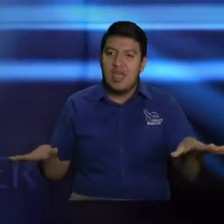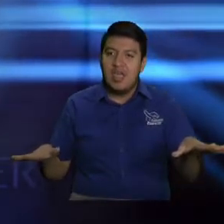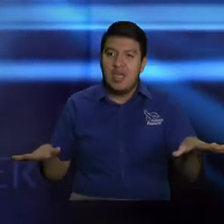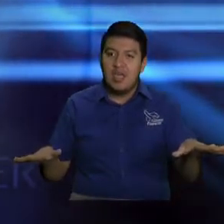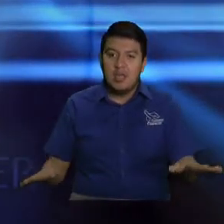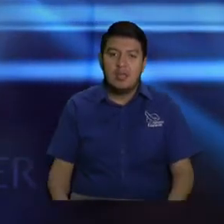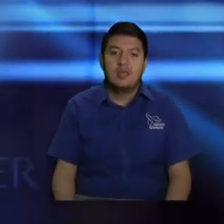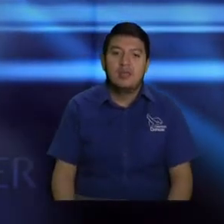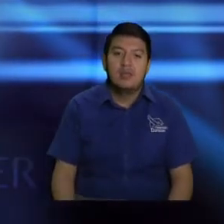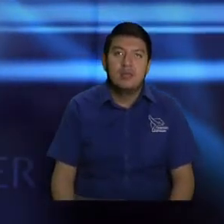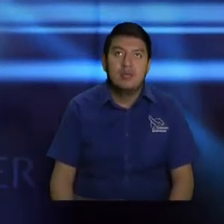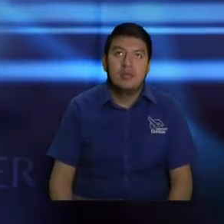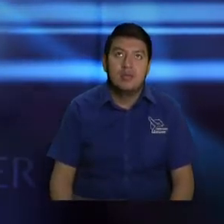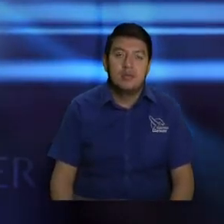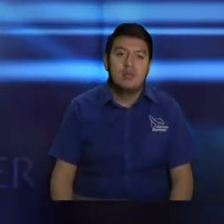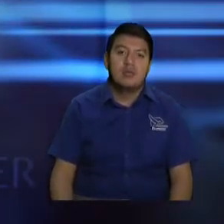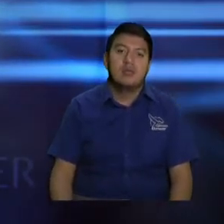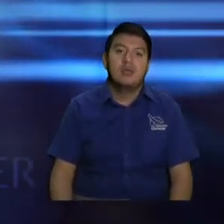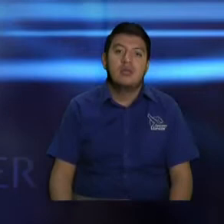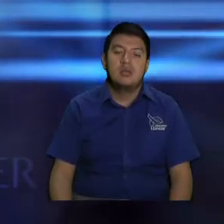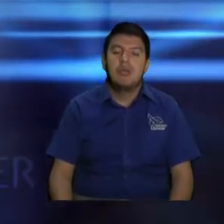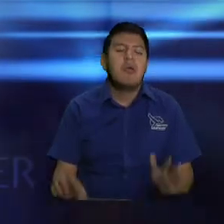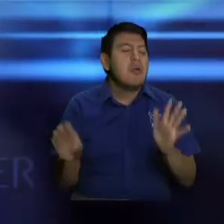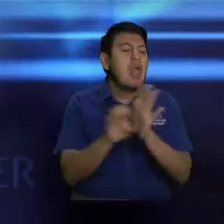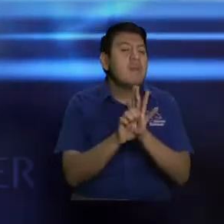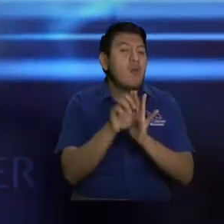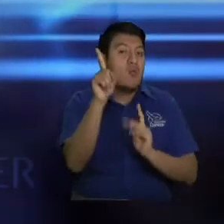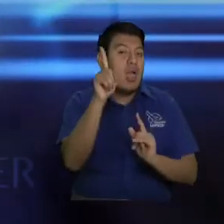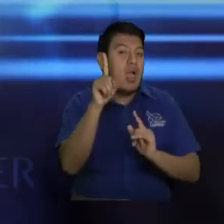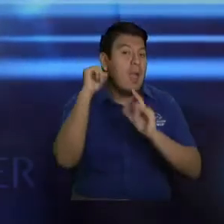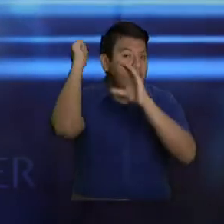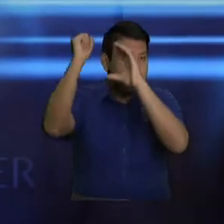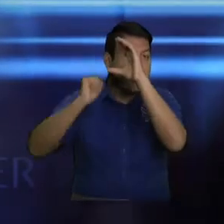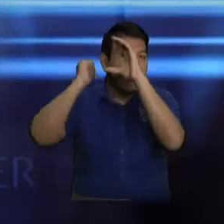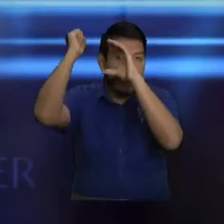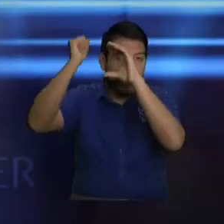Por ejemplo, usted está viendo una película